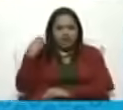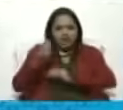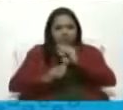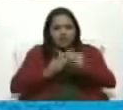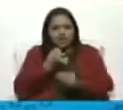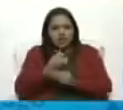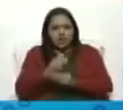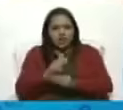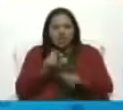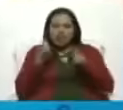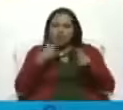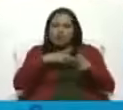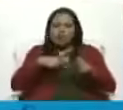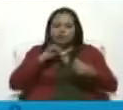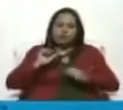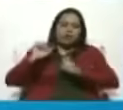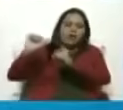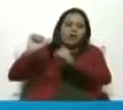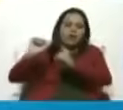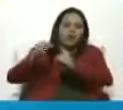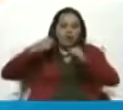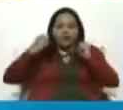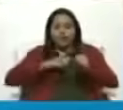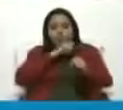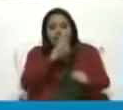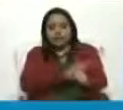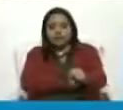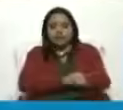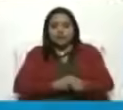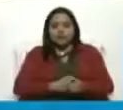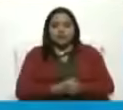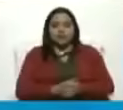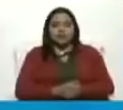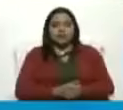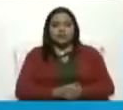¿Y cómo los enfrentamos? Con valor.